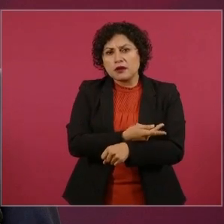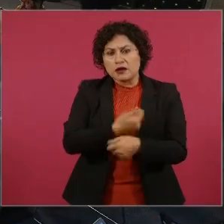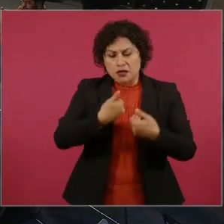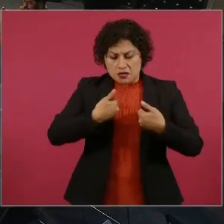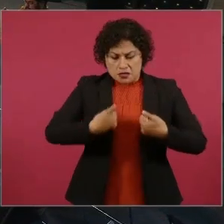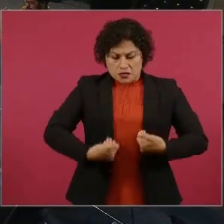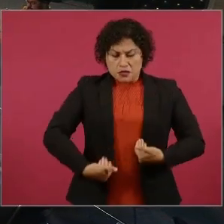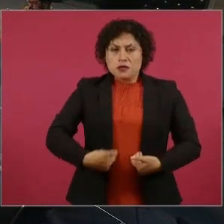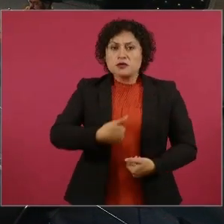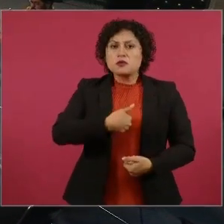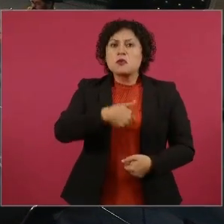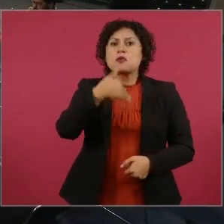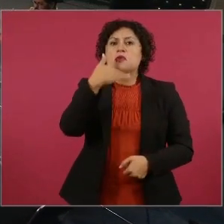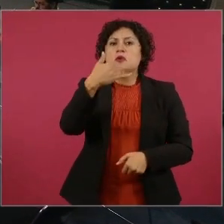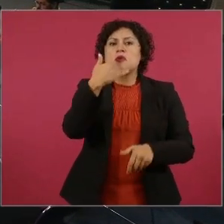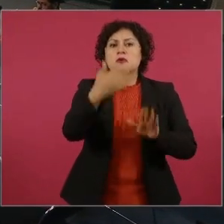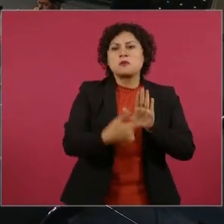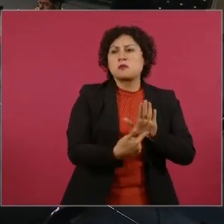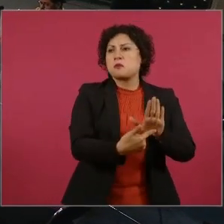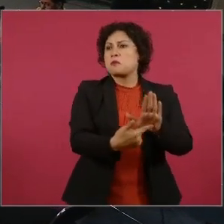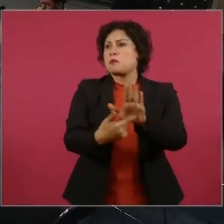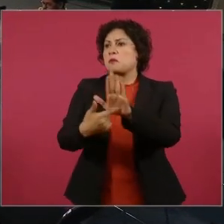ejemplo Apúrate